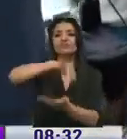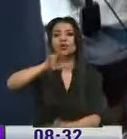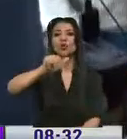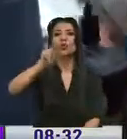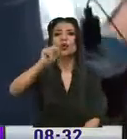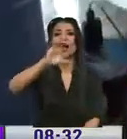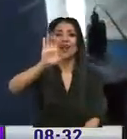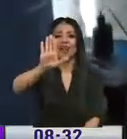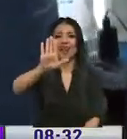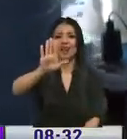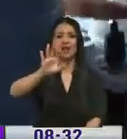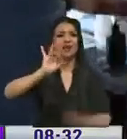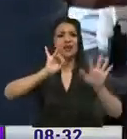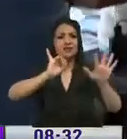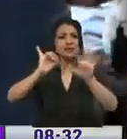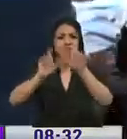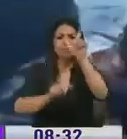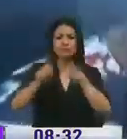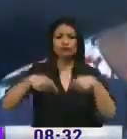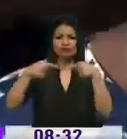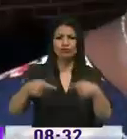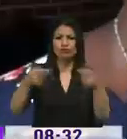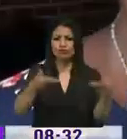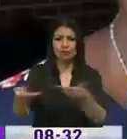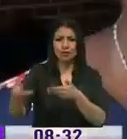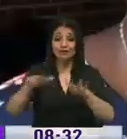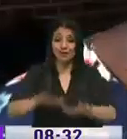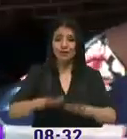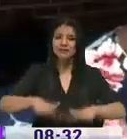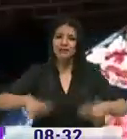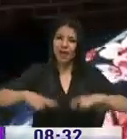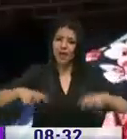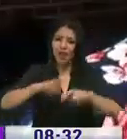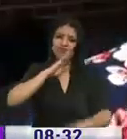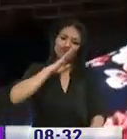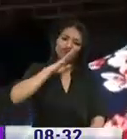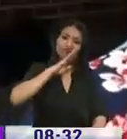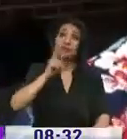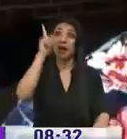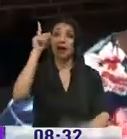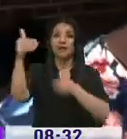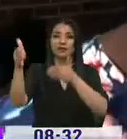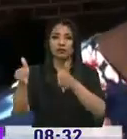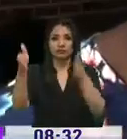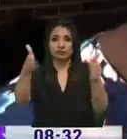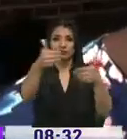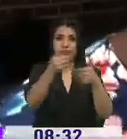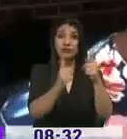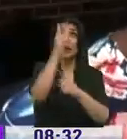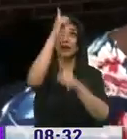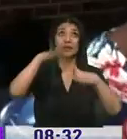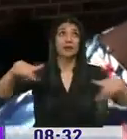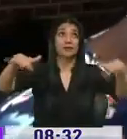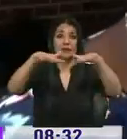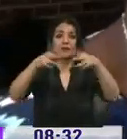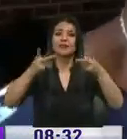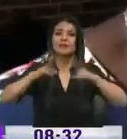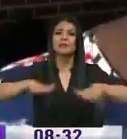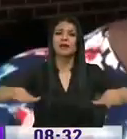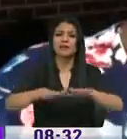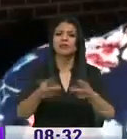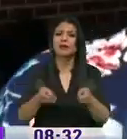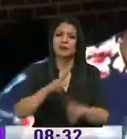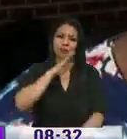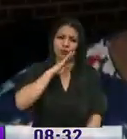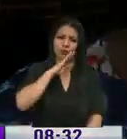hasta 76 personas por día. Han dormido en la sala, en dos dormitorios, en dos más que hay arriba, y en el patio. Ahí también